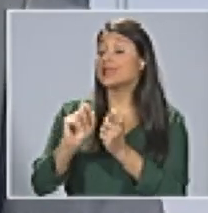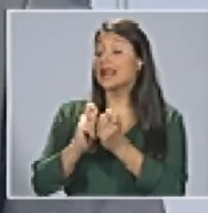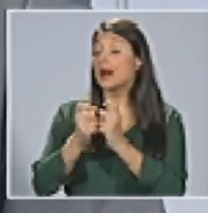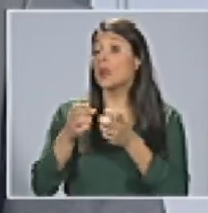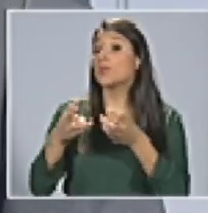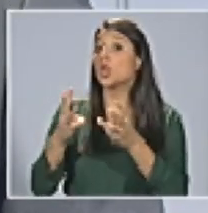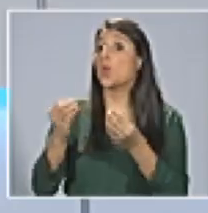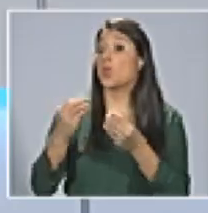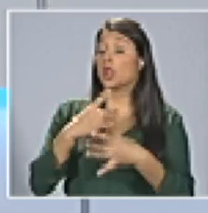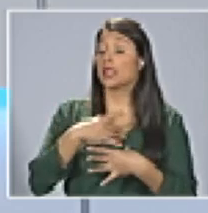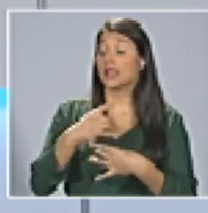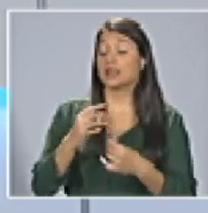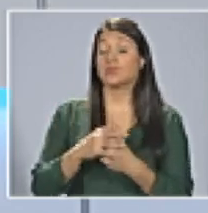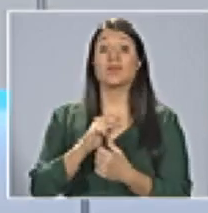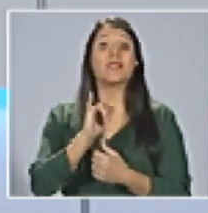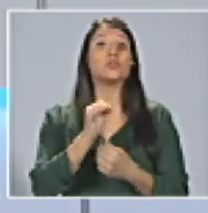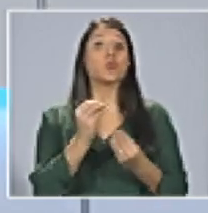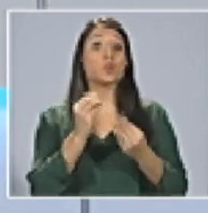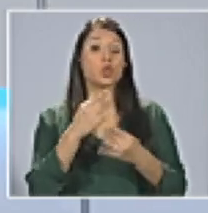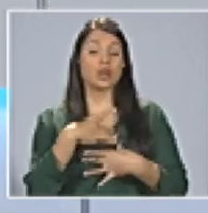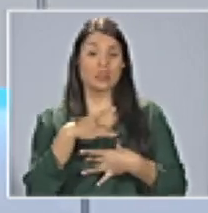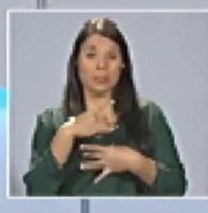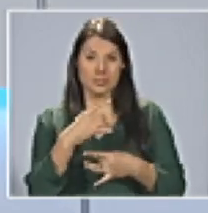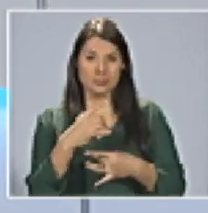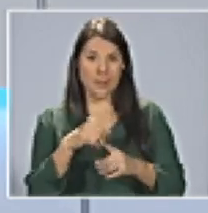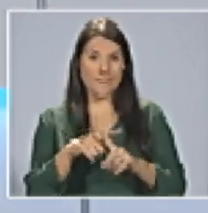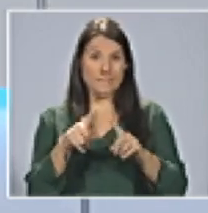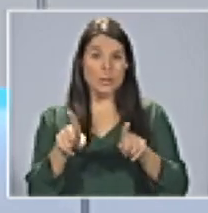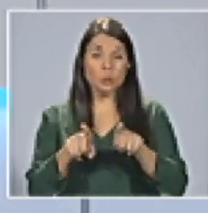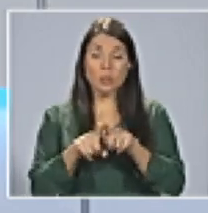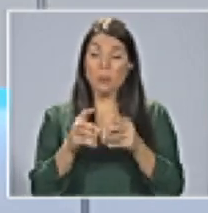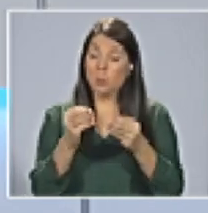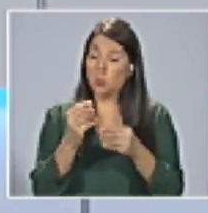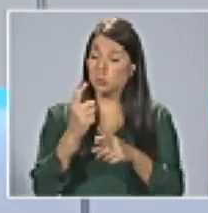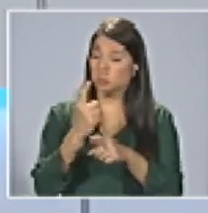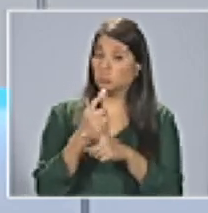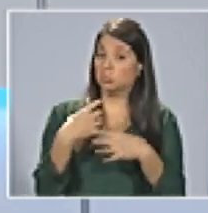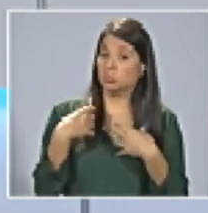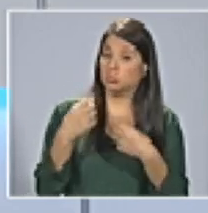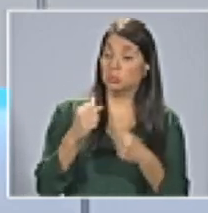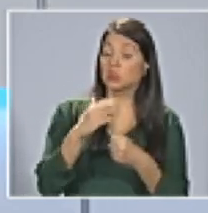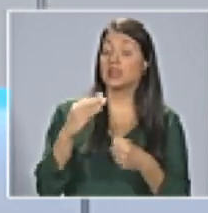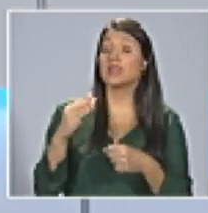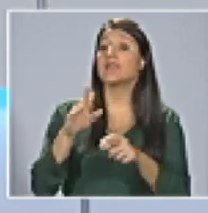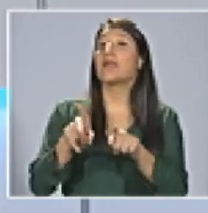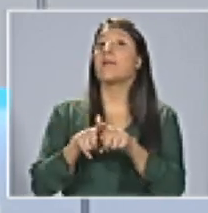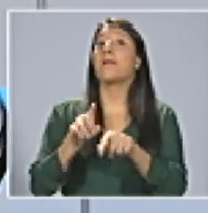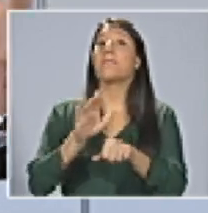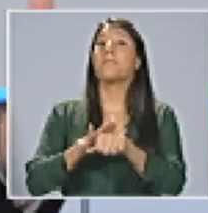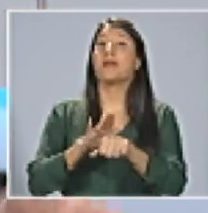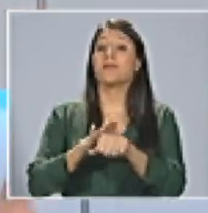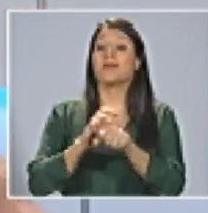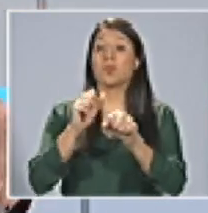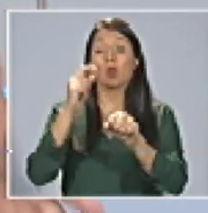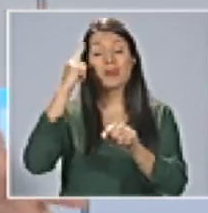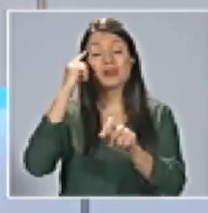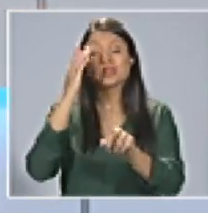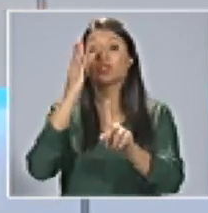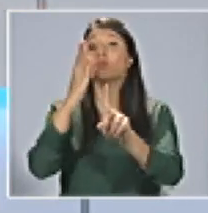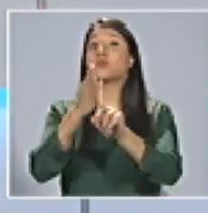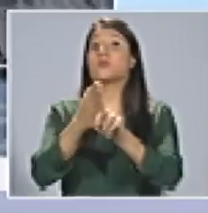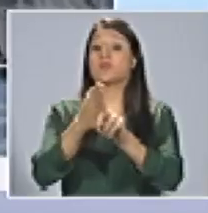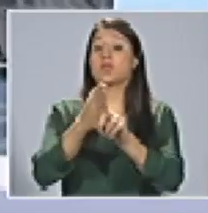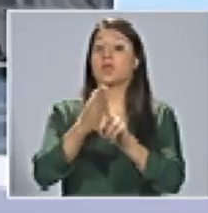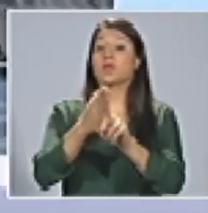muy interesante. Es muy interesante, pero además es muy sano y permite objetivar, dentro de lo que se